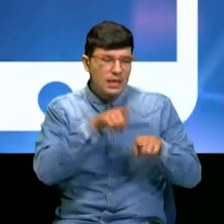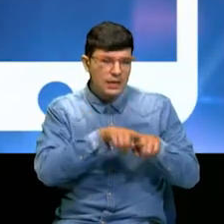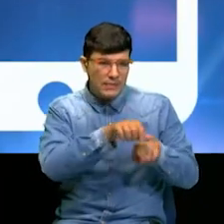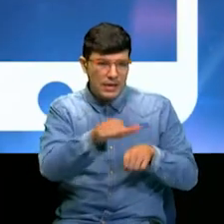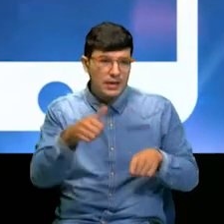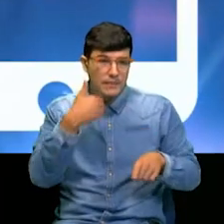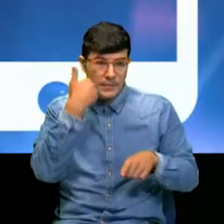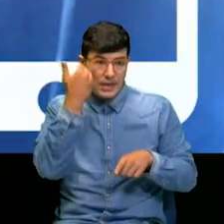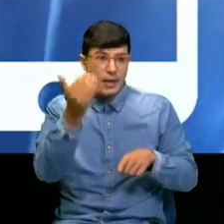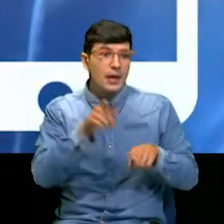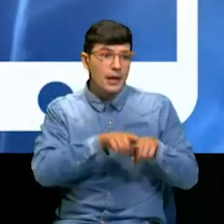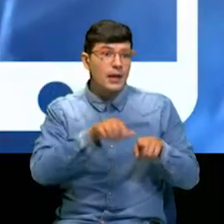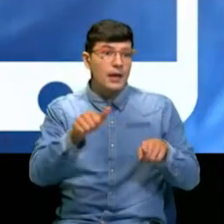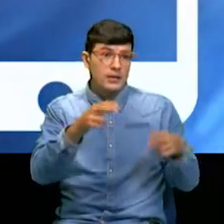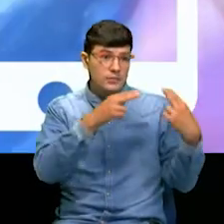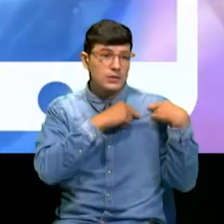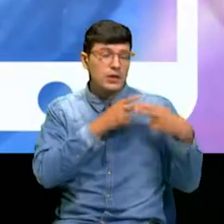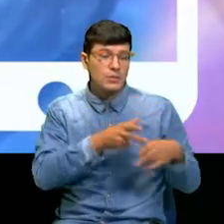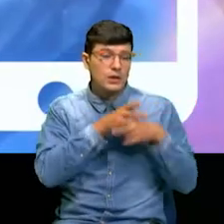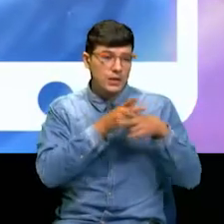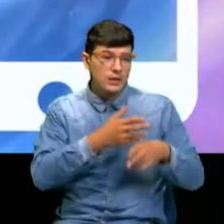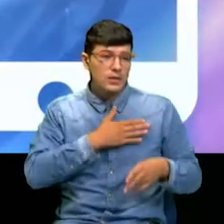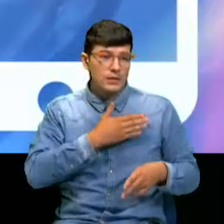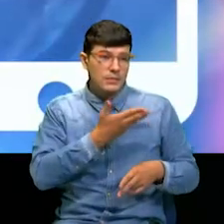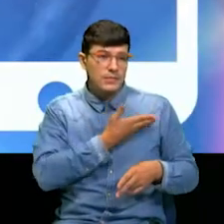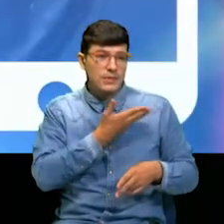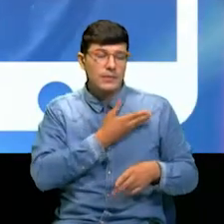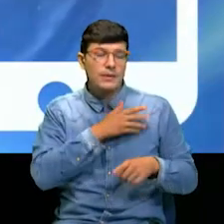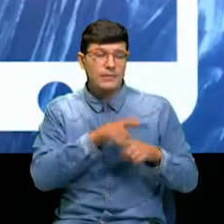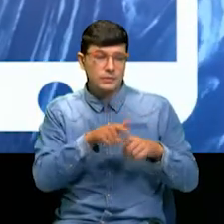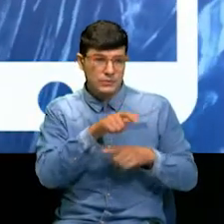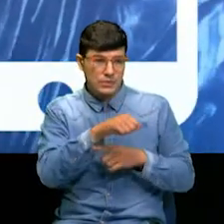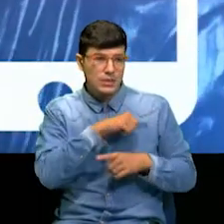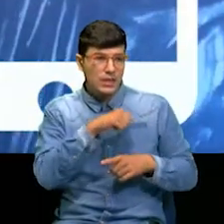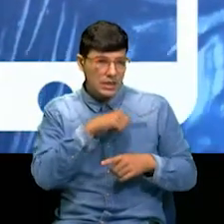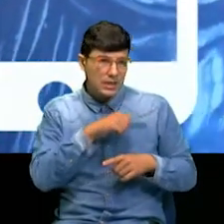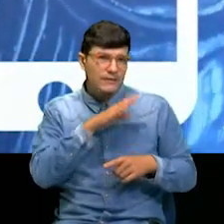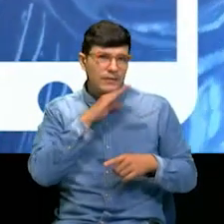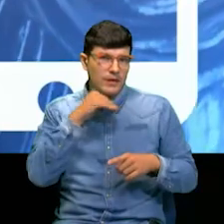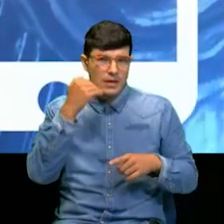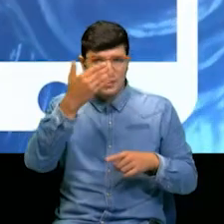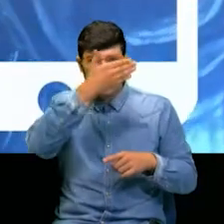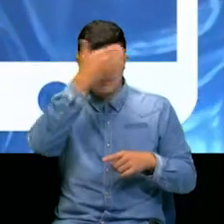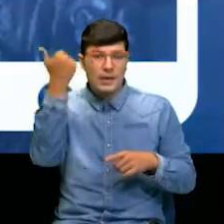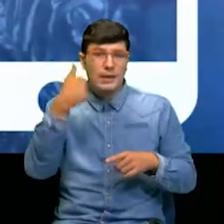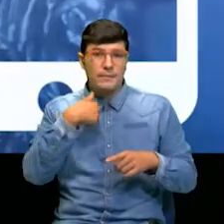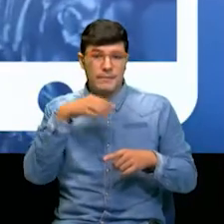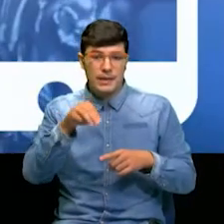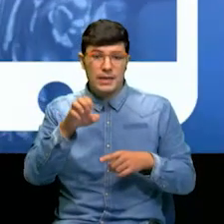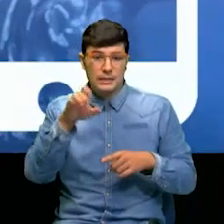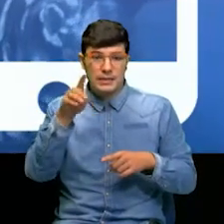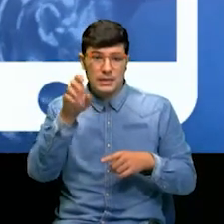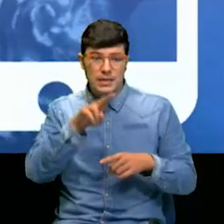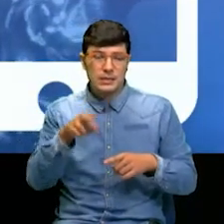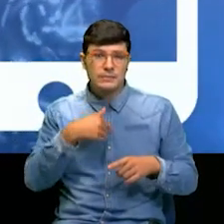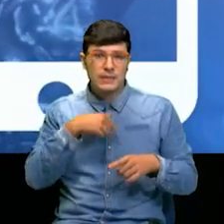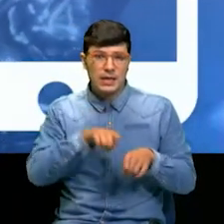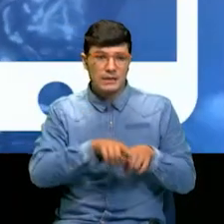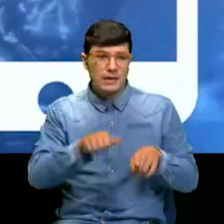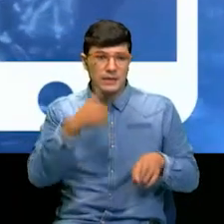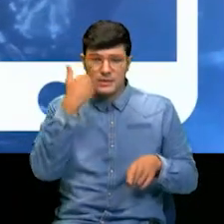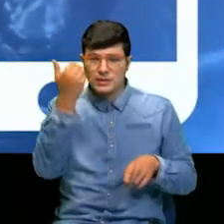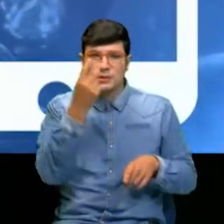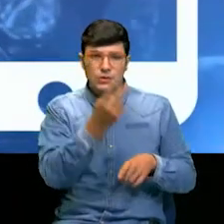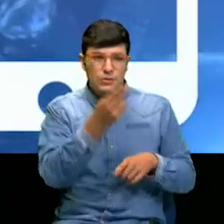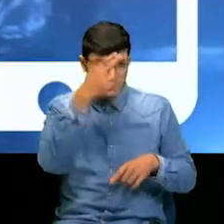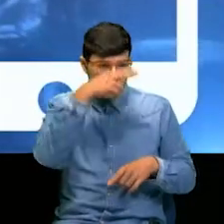mi hermana mayor está a cargo del cuidado de mi mamá, quien padece demencia. Mercedes, mi hermana mayor, tiene dos hijos, quienes ya